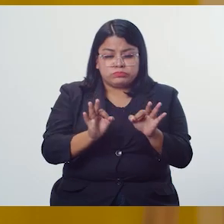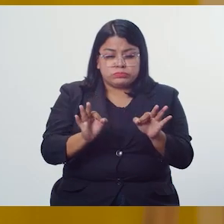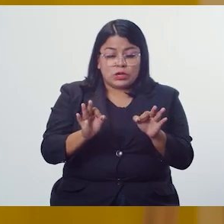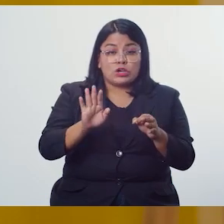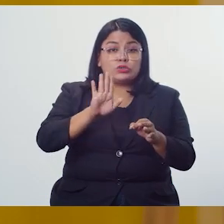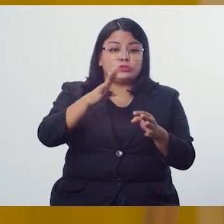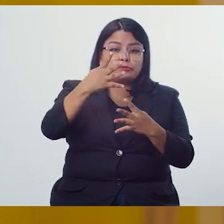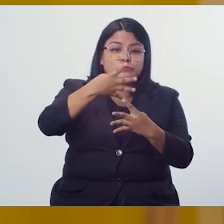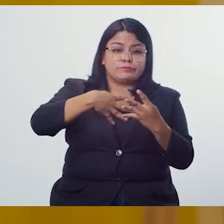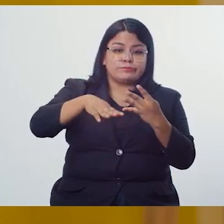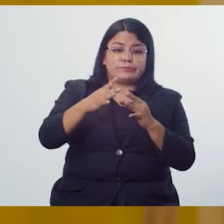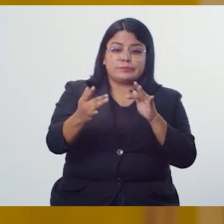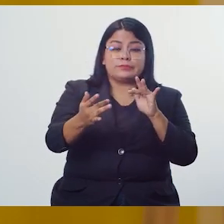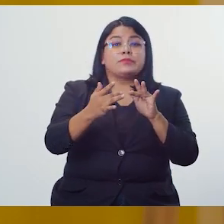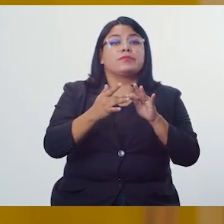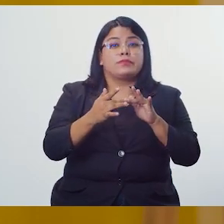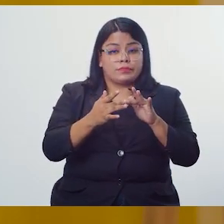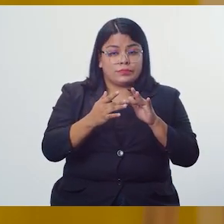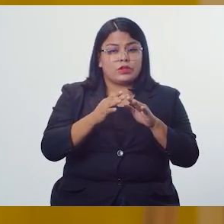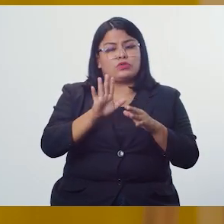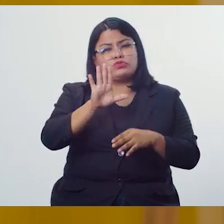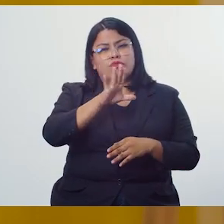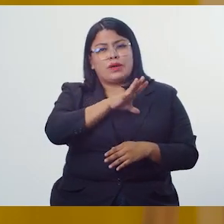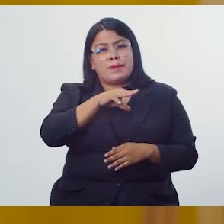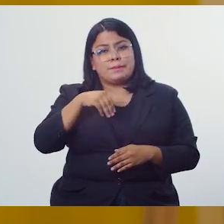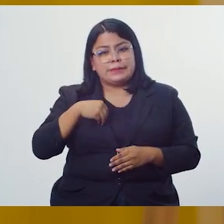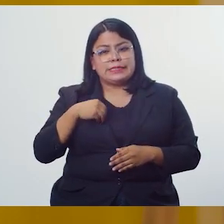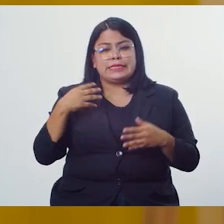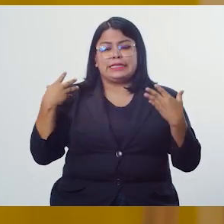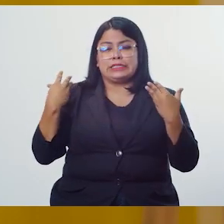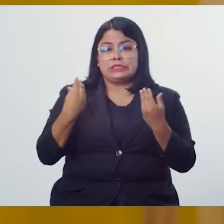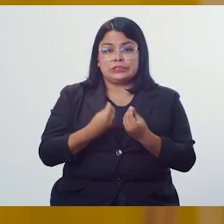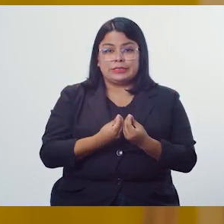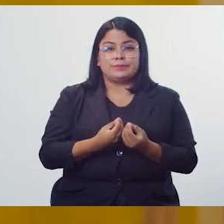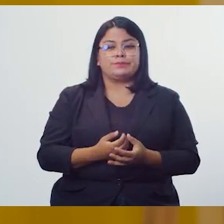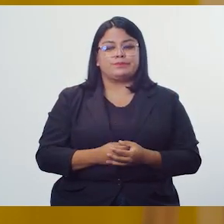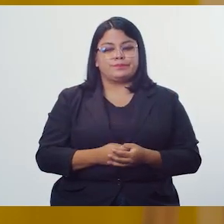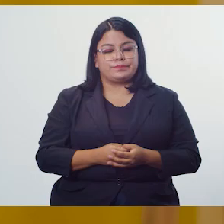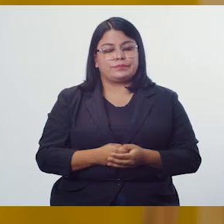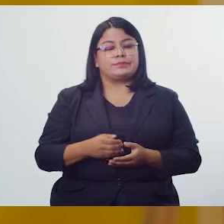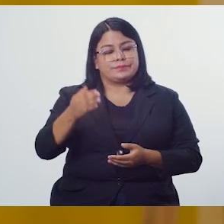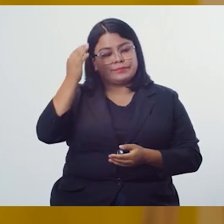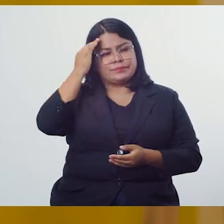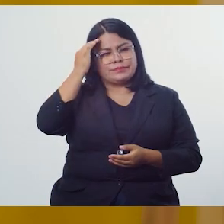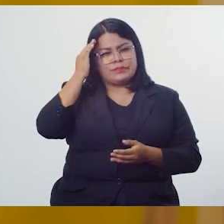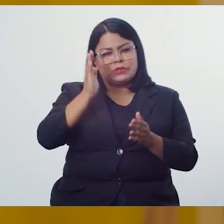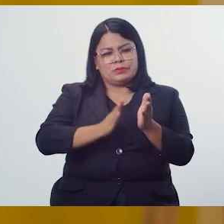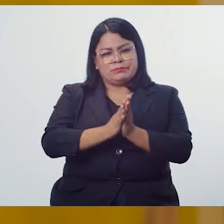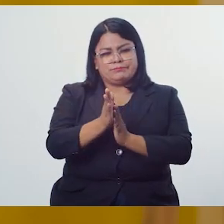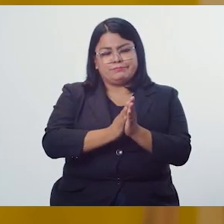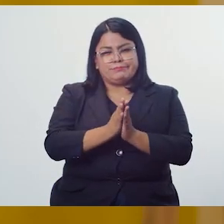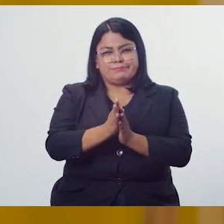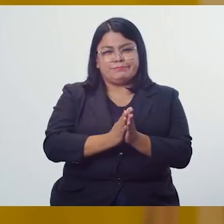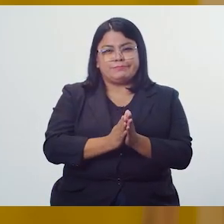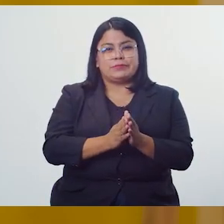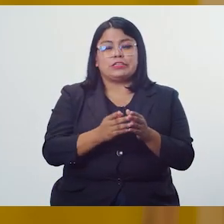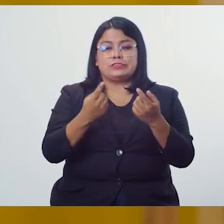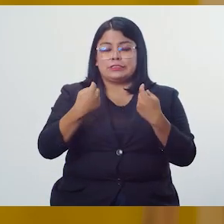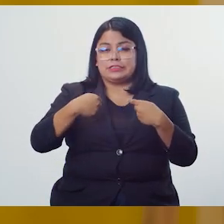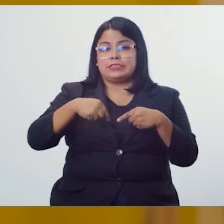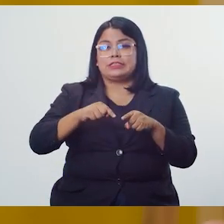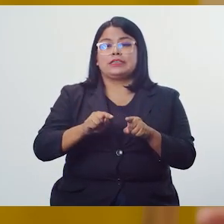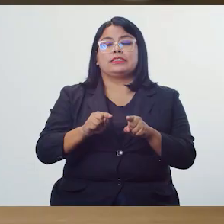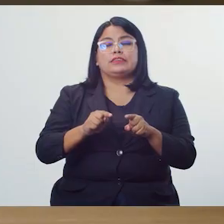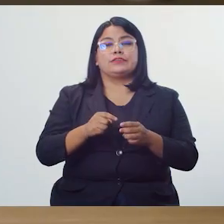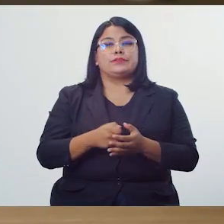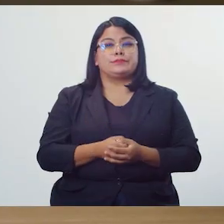su contexto, ¿verdad? A sus interacciones con su familia, con la sociedad. Sin duda muy interesante, Francisca, y dándole